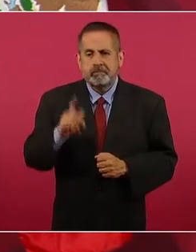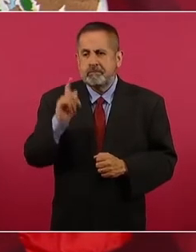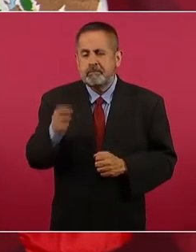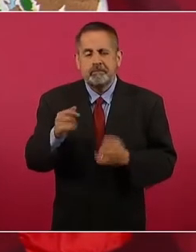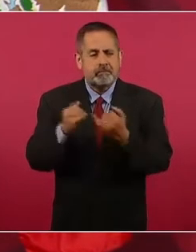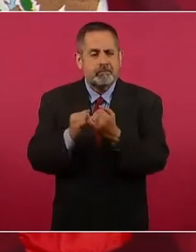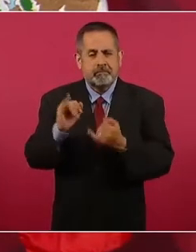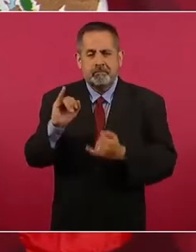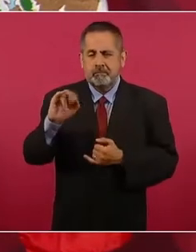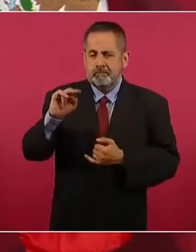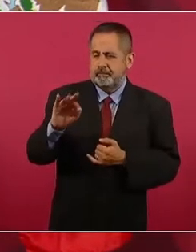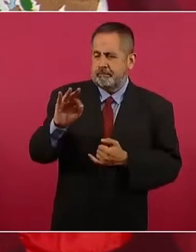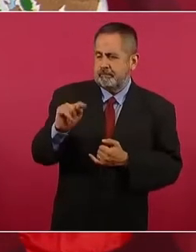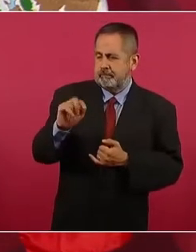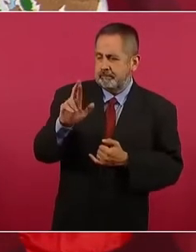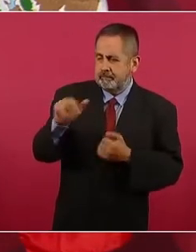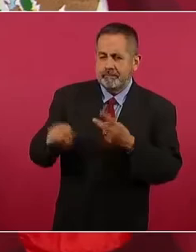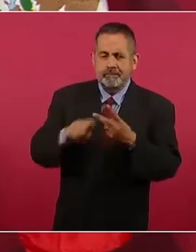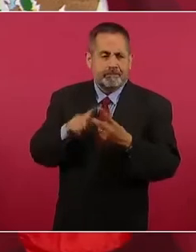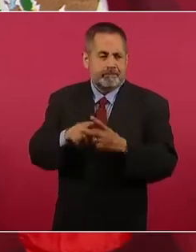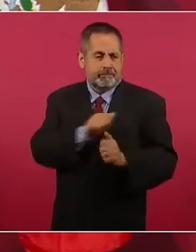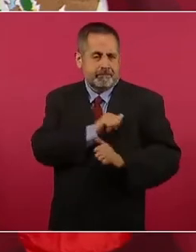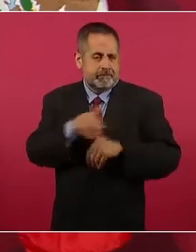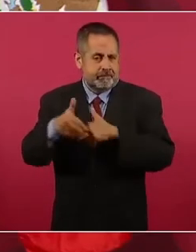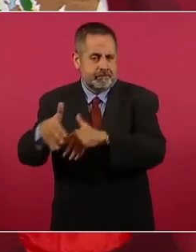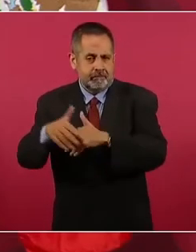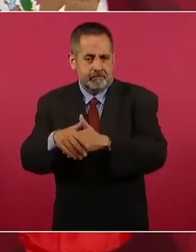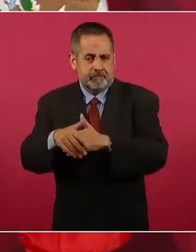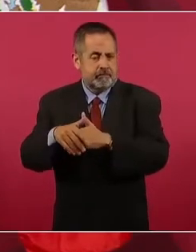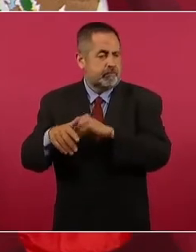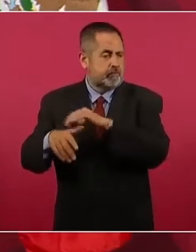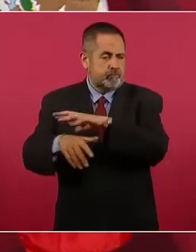infantería, el ejército, que dependa